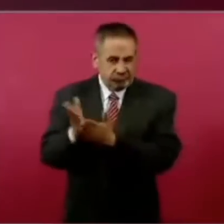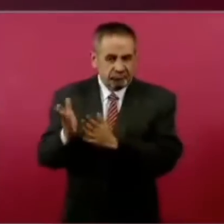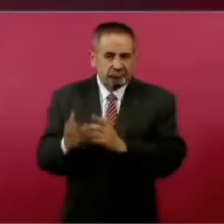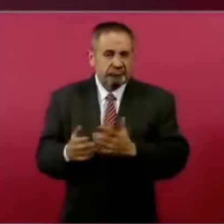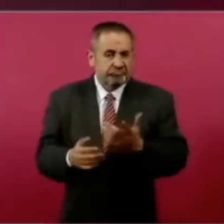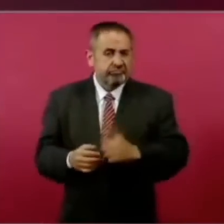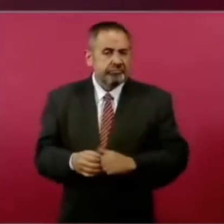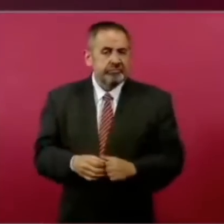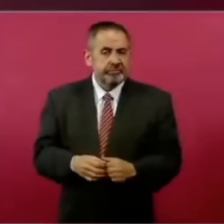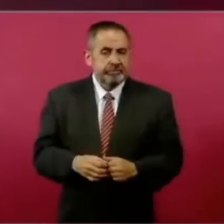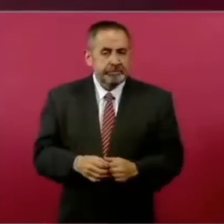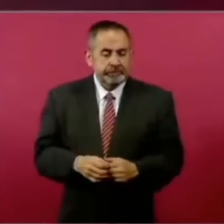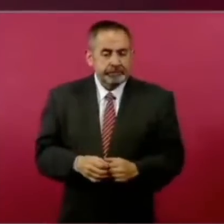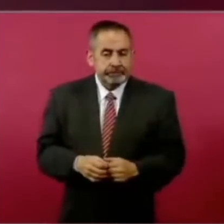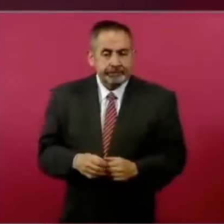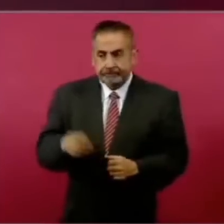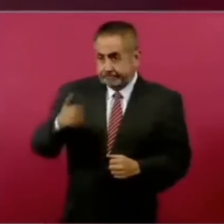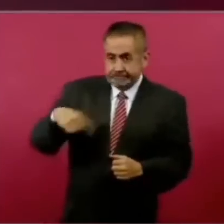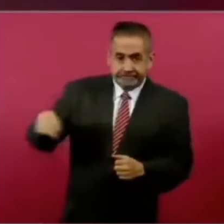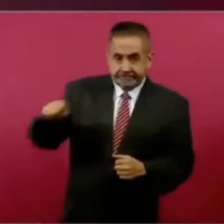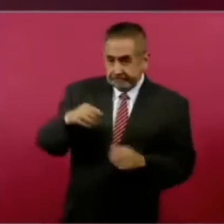Claro, cuando hay